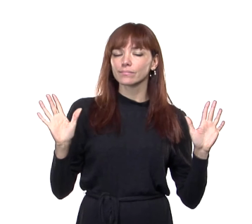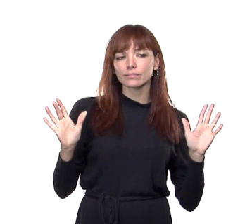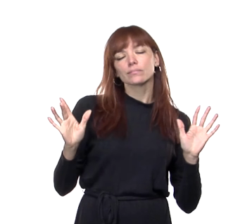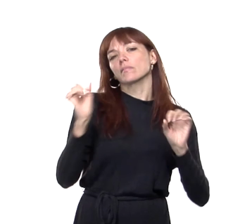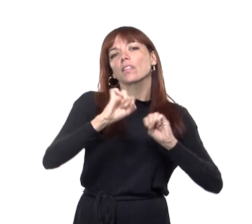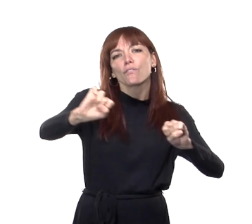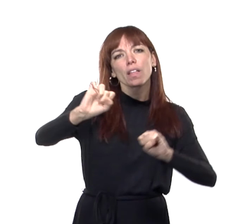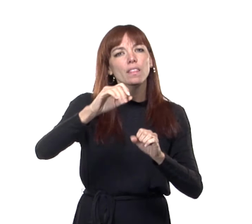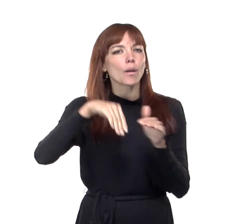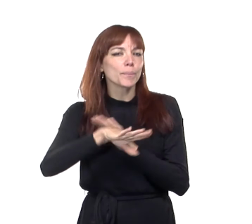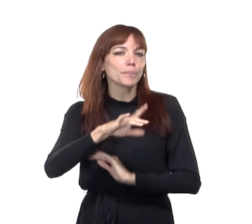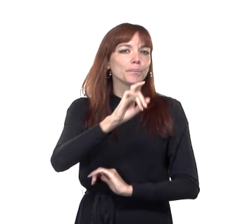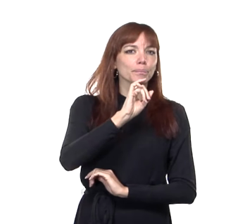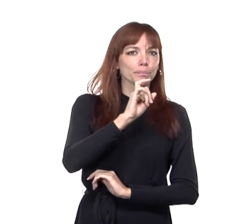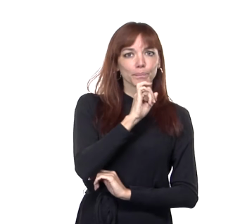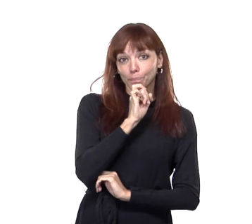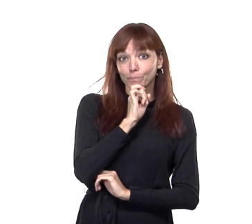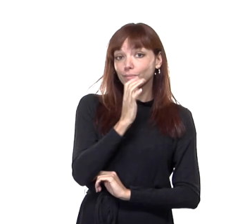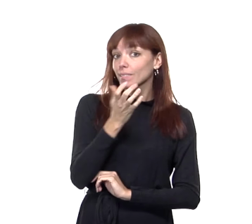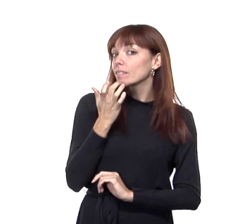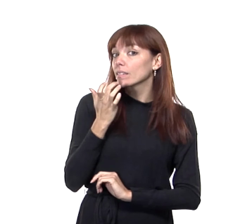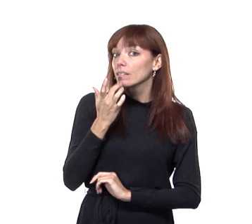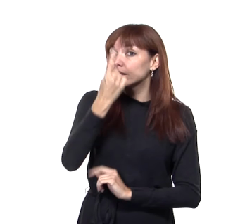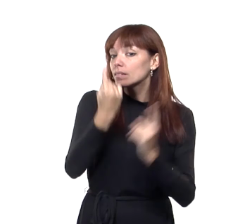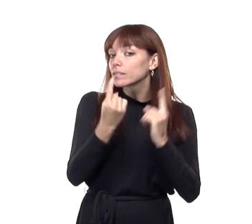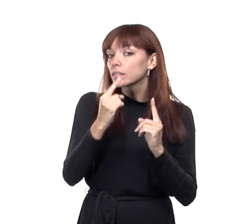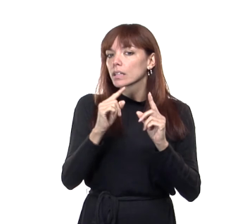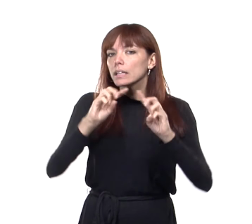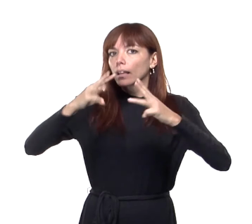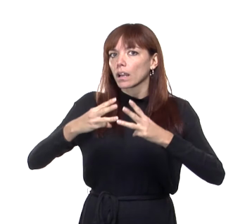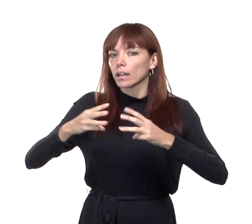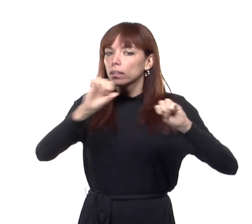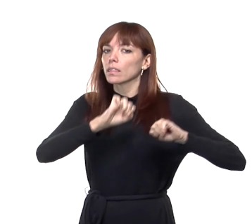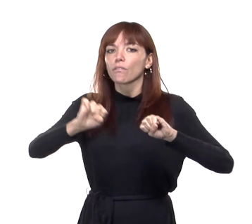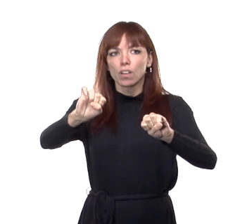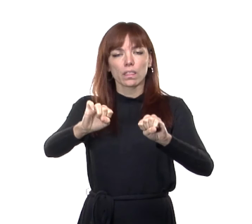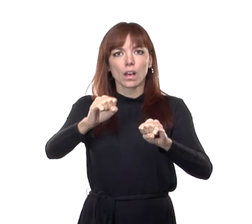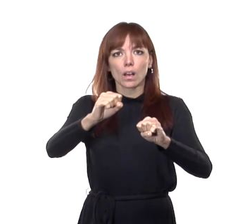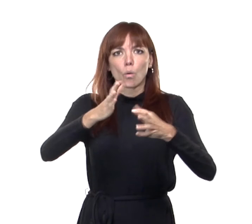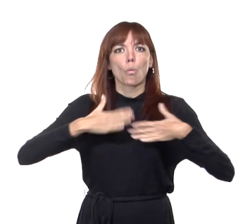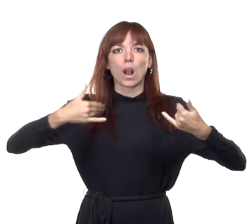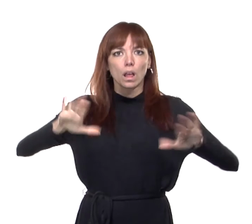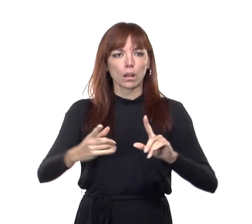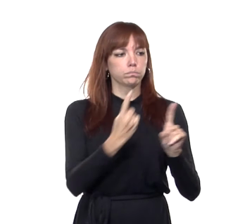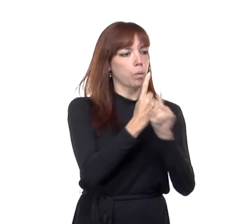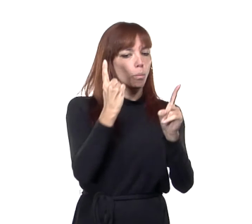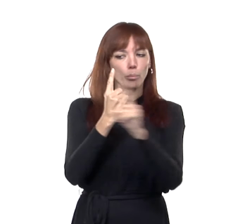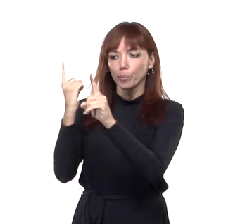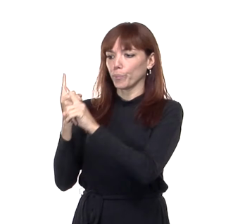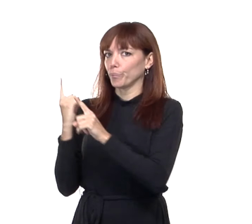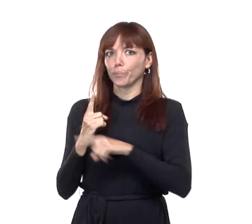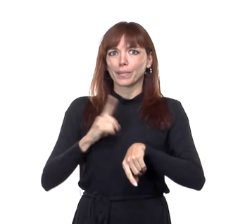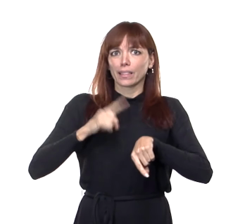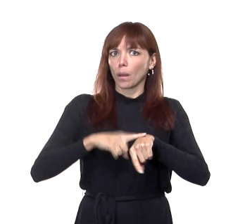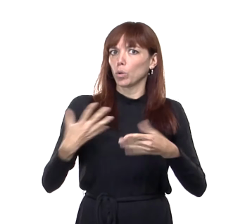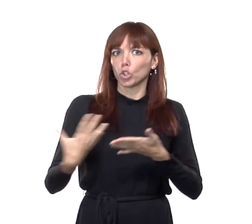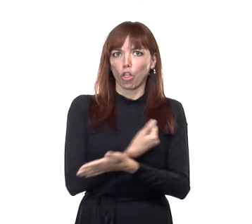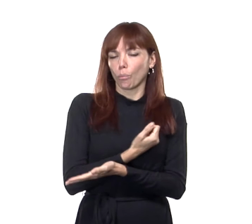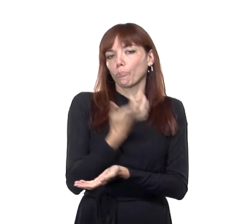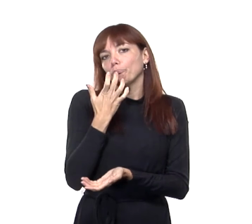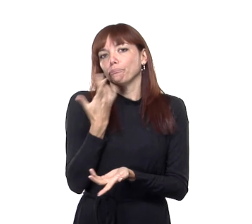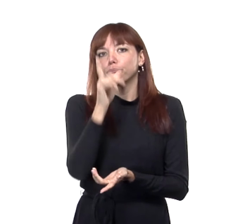defender porque como alguien que defiende en el ciberespacio se tiene que defender de cualquier tipo de atacante en todo momento si tienes un